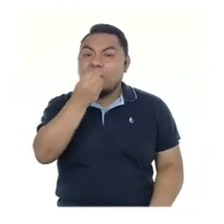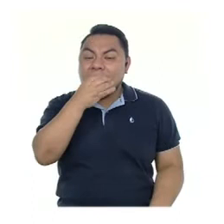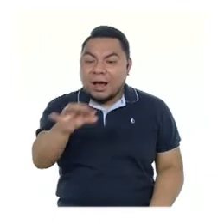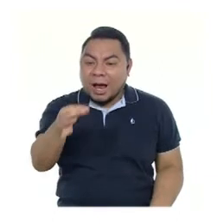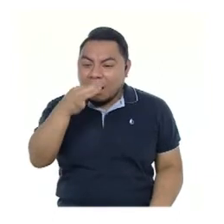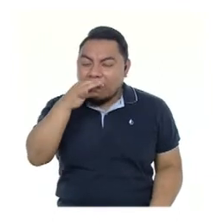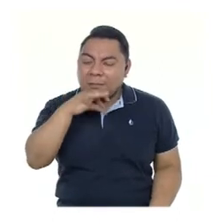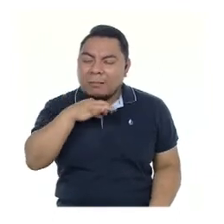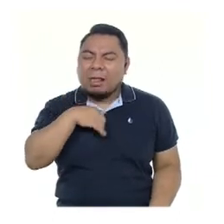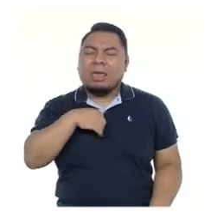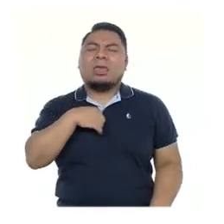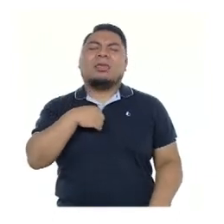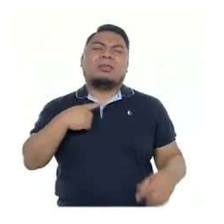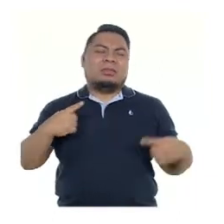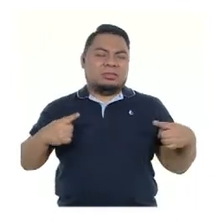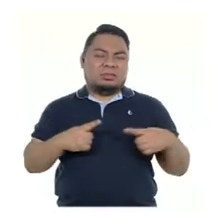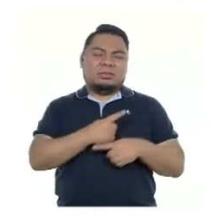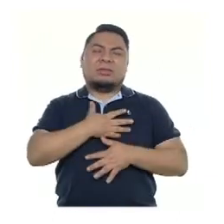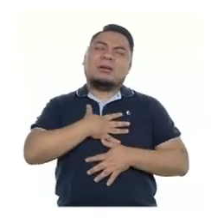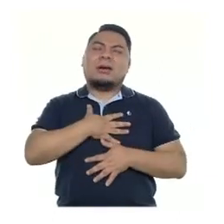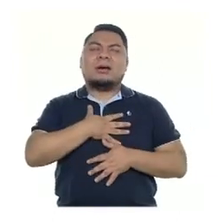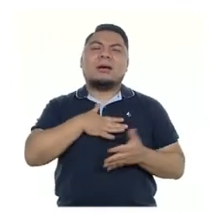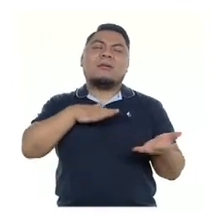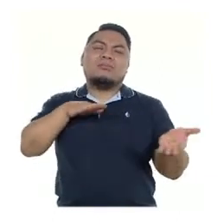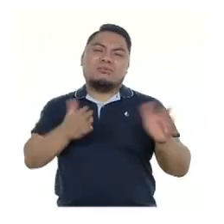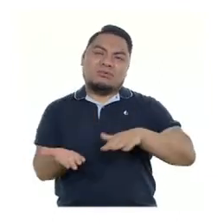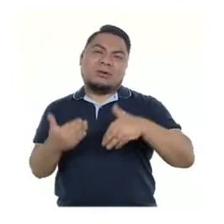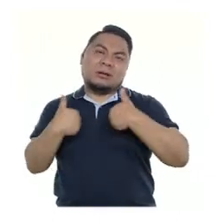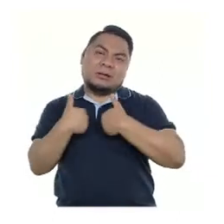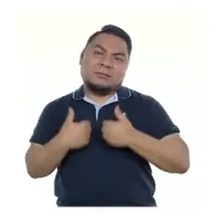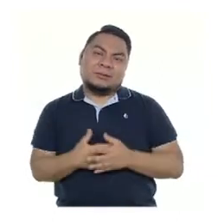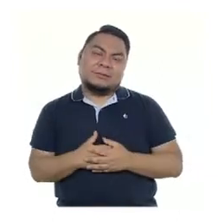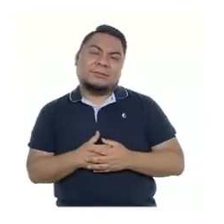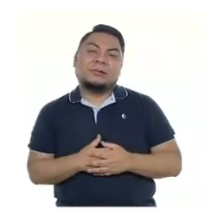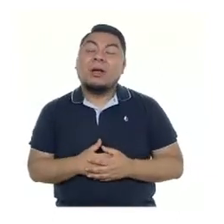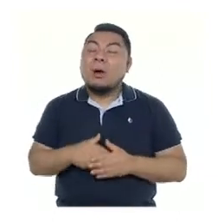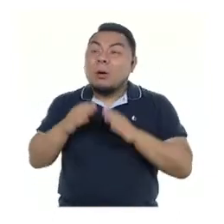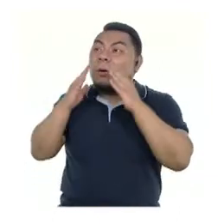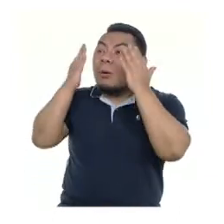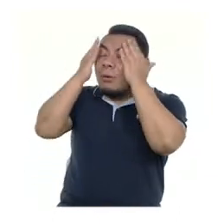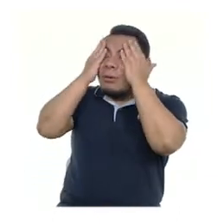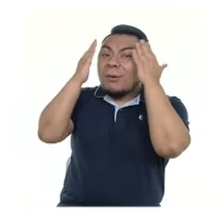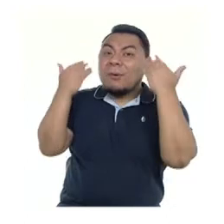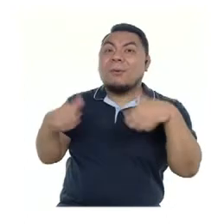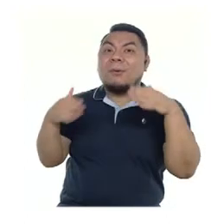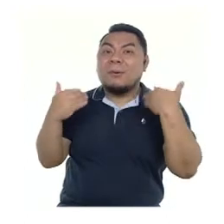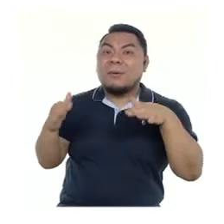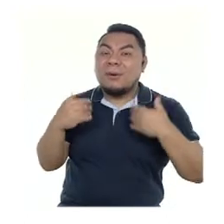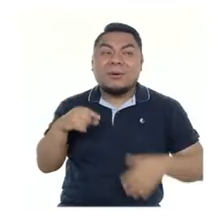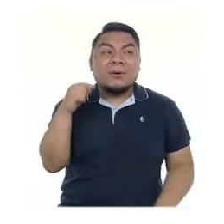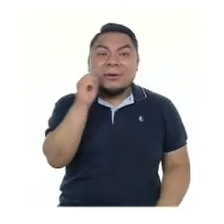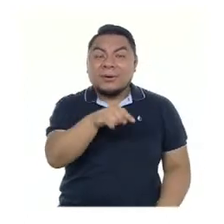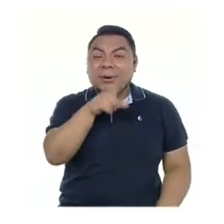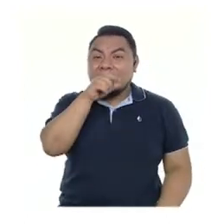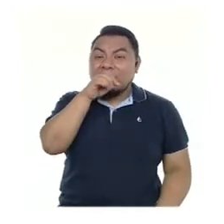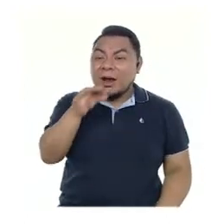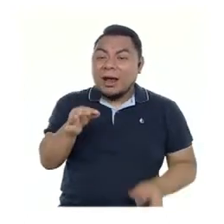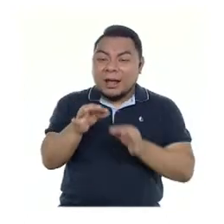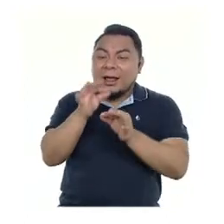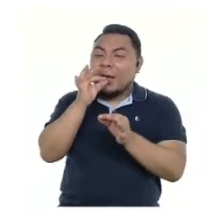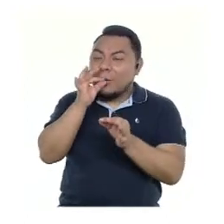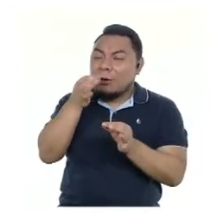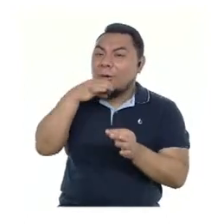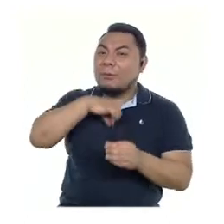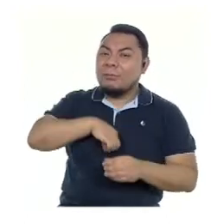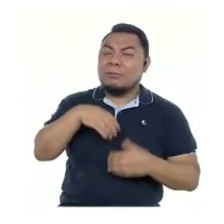daño. Tanto que pueden morir. ¡Ay, no! Martina podría comerse una cañita.